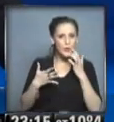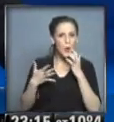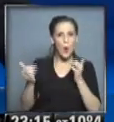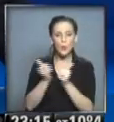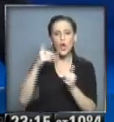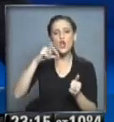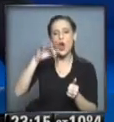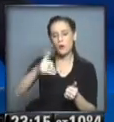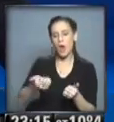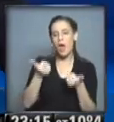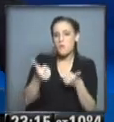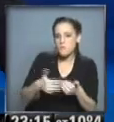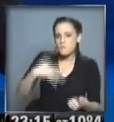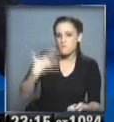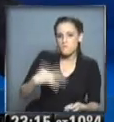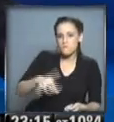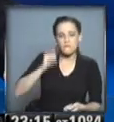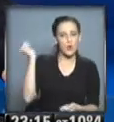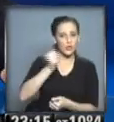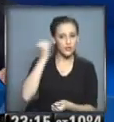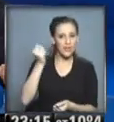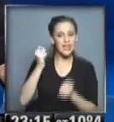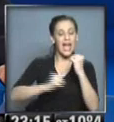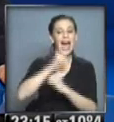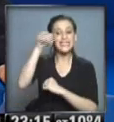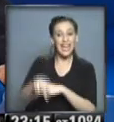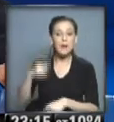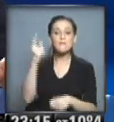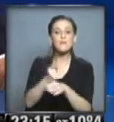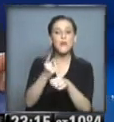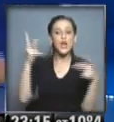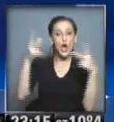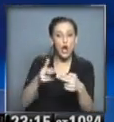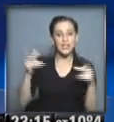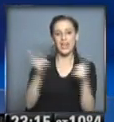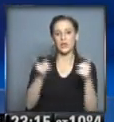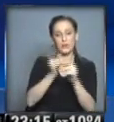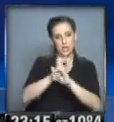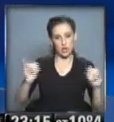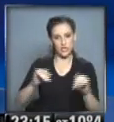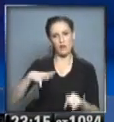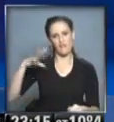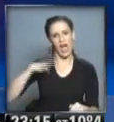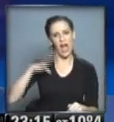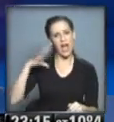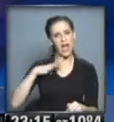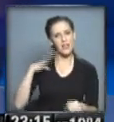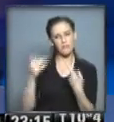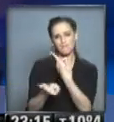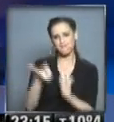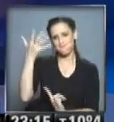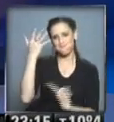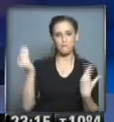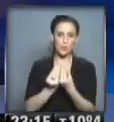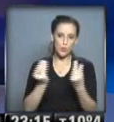con ella que mujer por favor qué impresionante bueno hasta aquí el primer bloque este resumen de noticias nos queda realmente mucho más